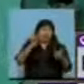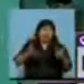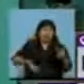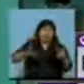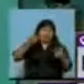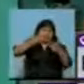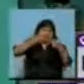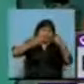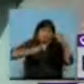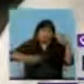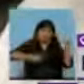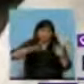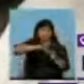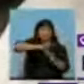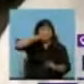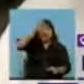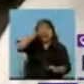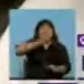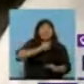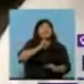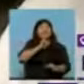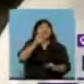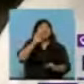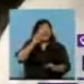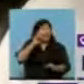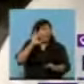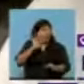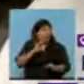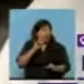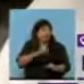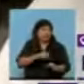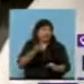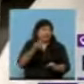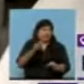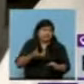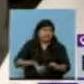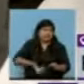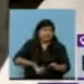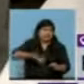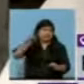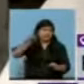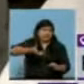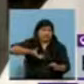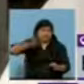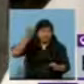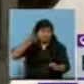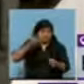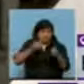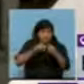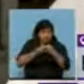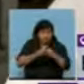y en este momento estamos hablando de trigo a